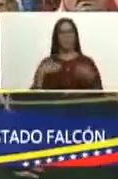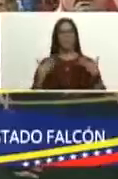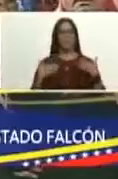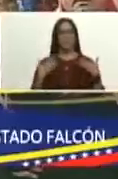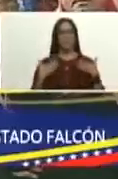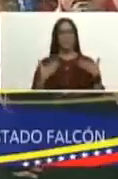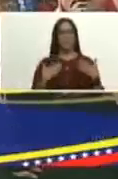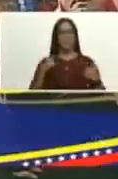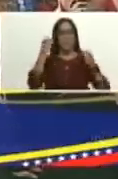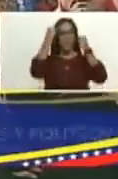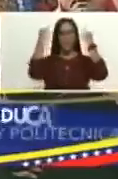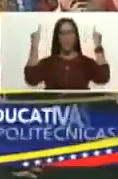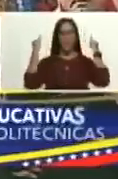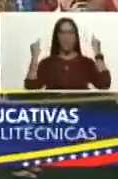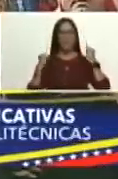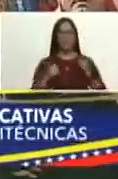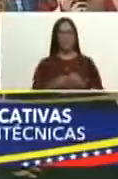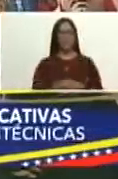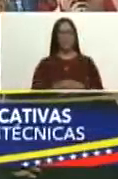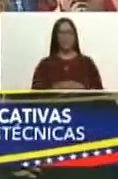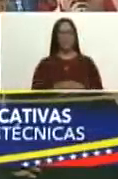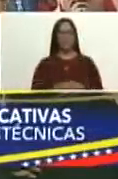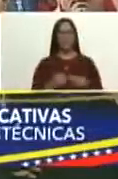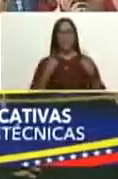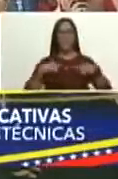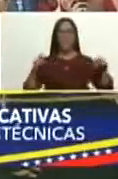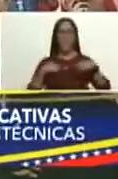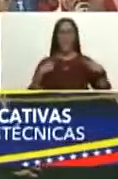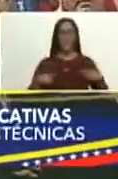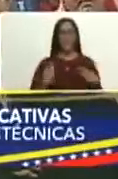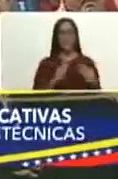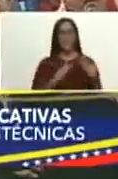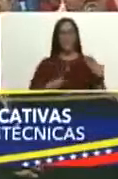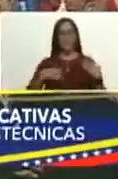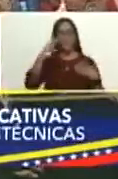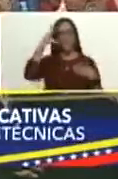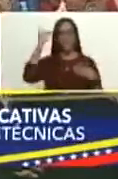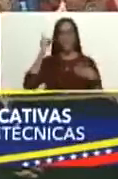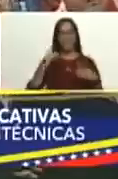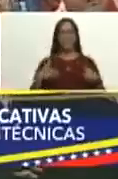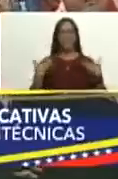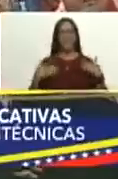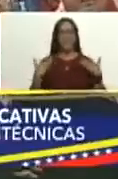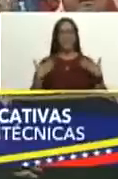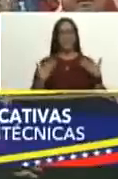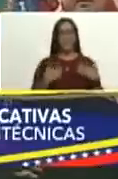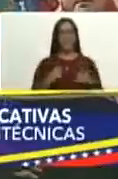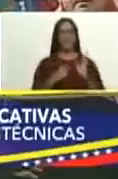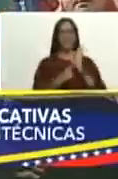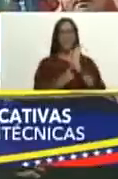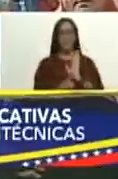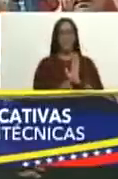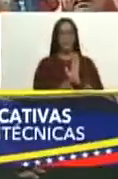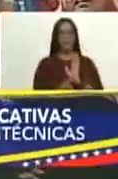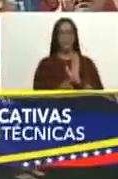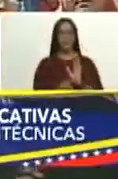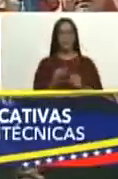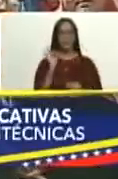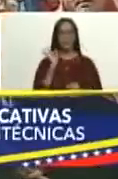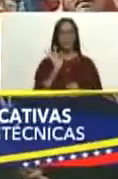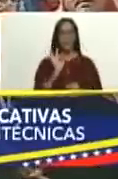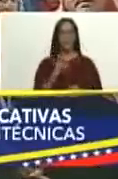la cumpleaños de nuestra vicepresidenta, la celebración en una muestra puntual